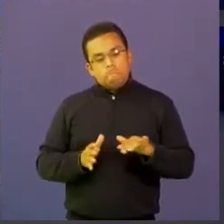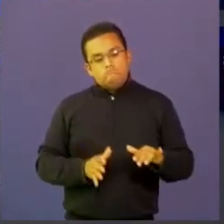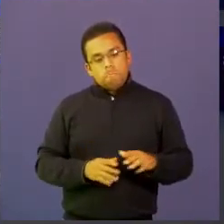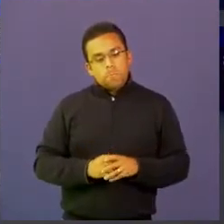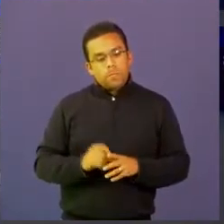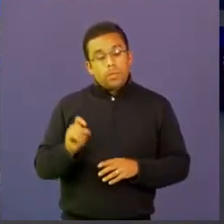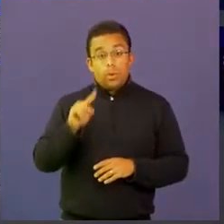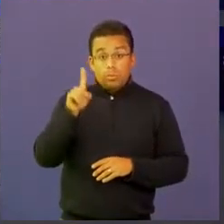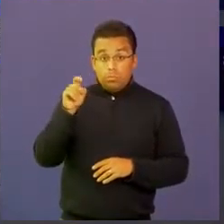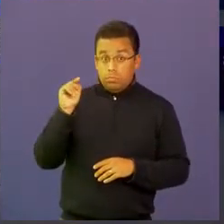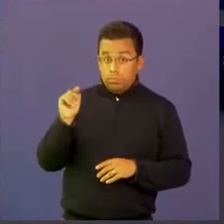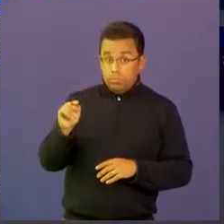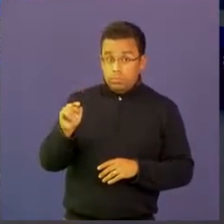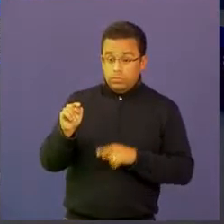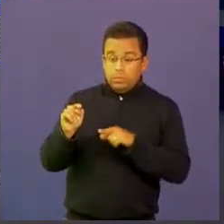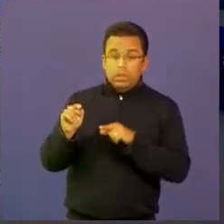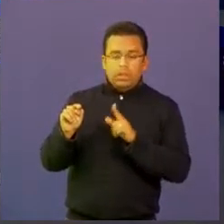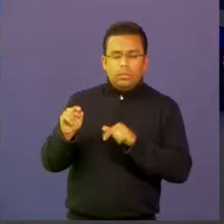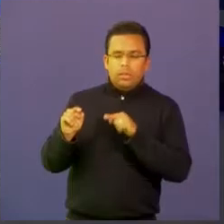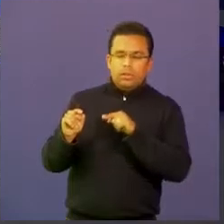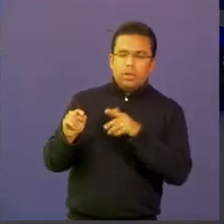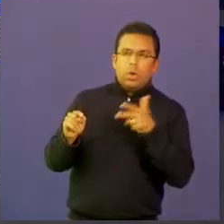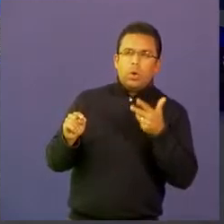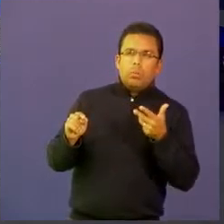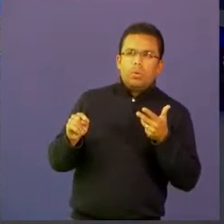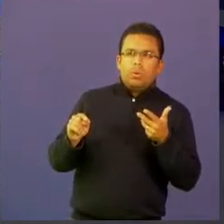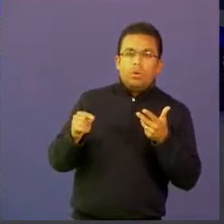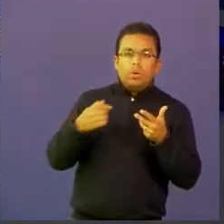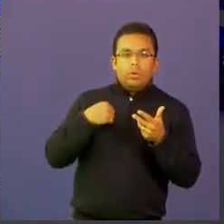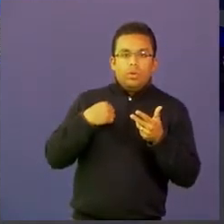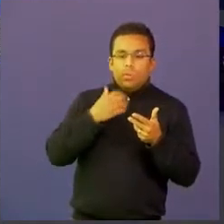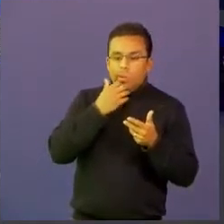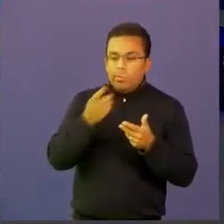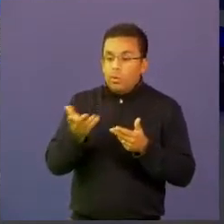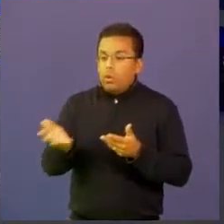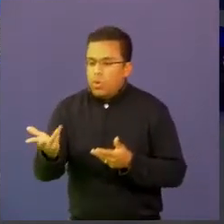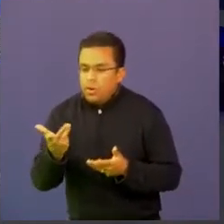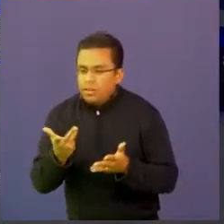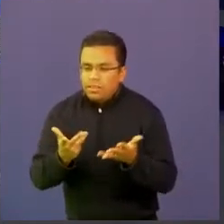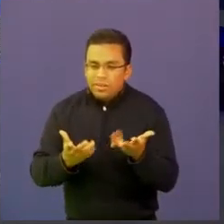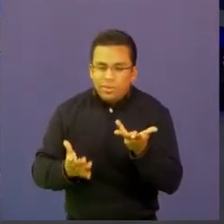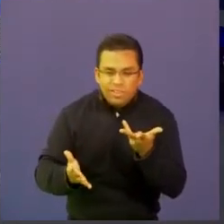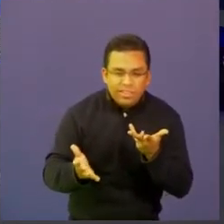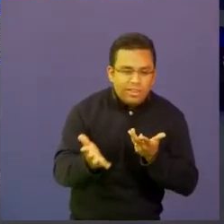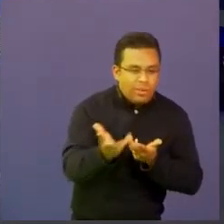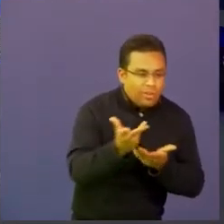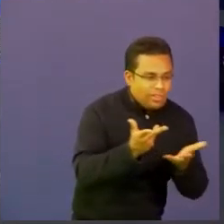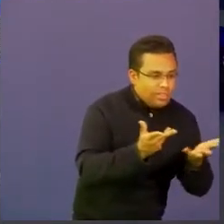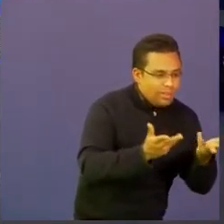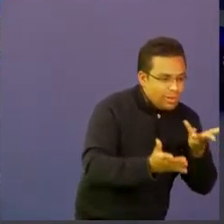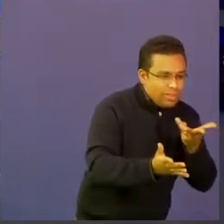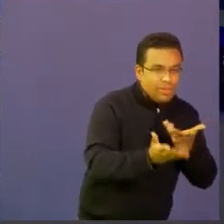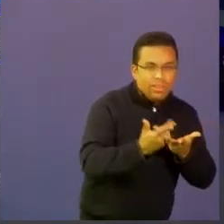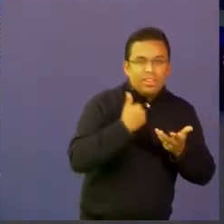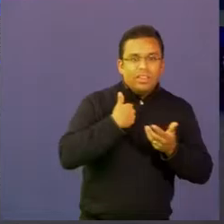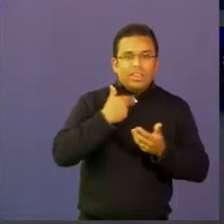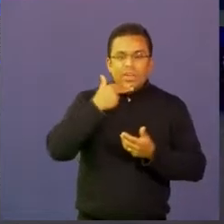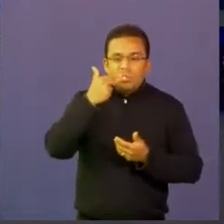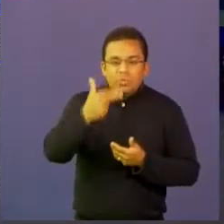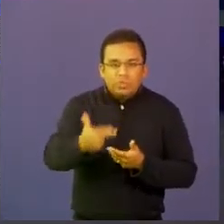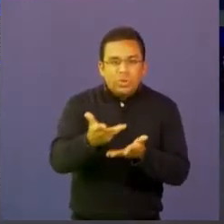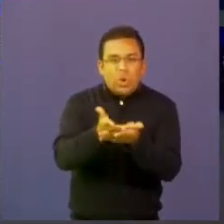interesante es pensar a través de las historias que queremos contar o los relatos que nos han inspirado hay